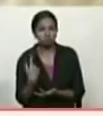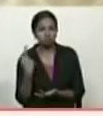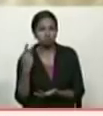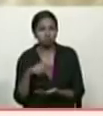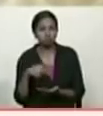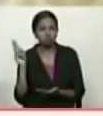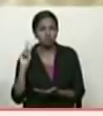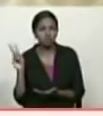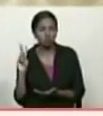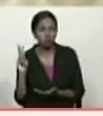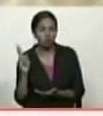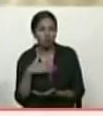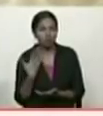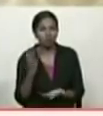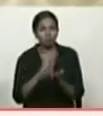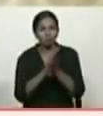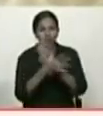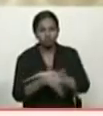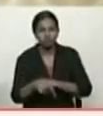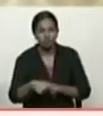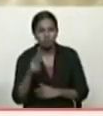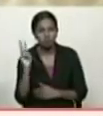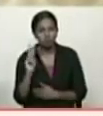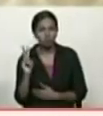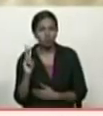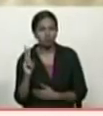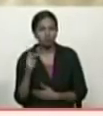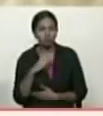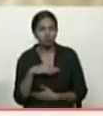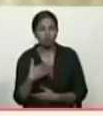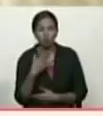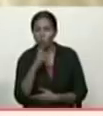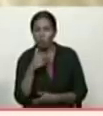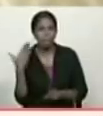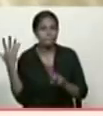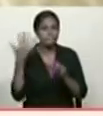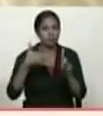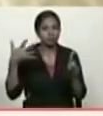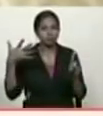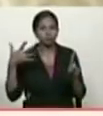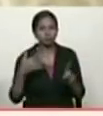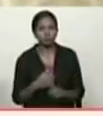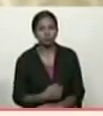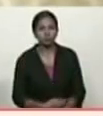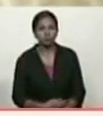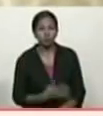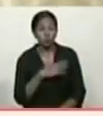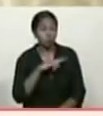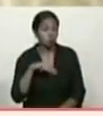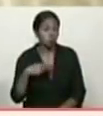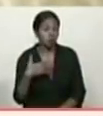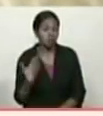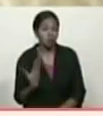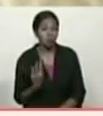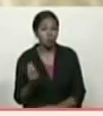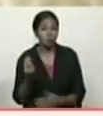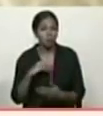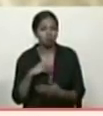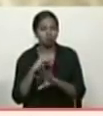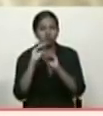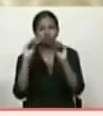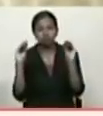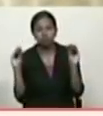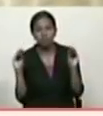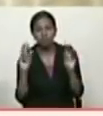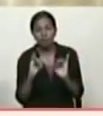derecha de Venezuela, no tiene al final mayor impacto. Nosotros, ojalá también llamamos, así